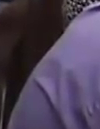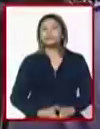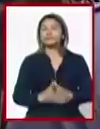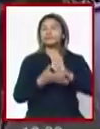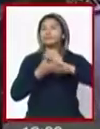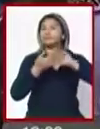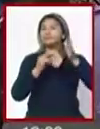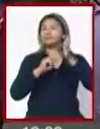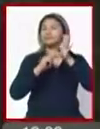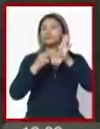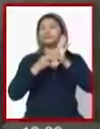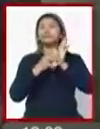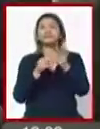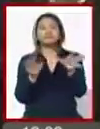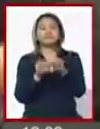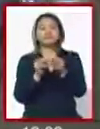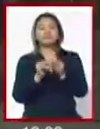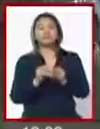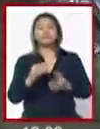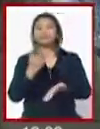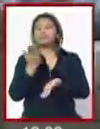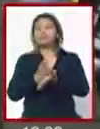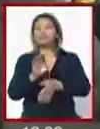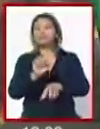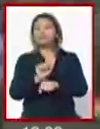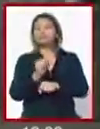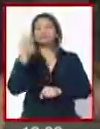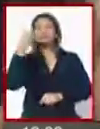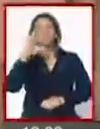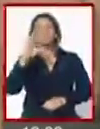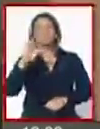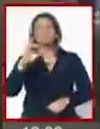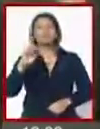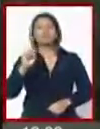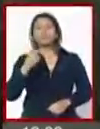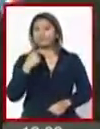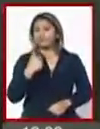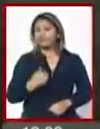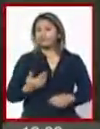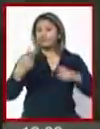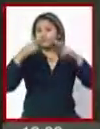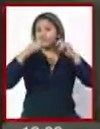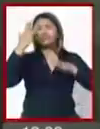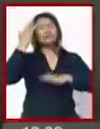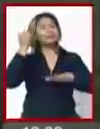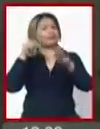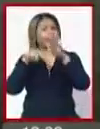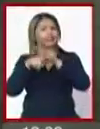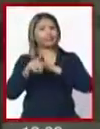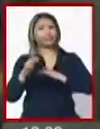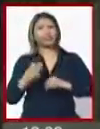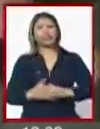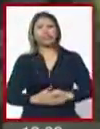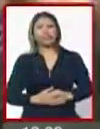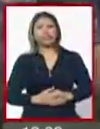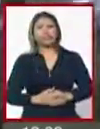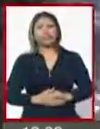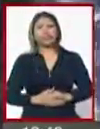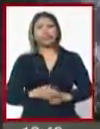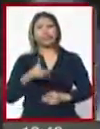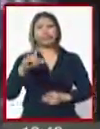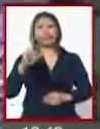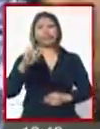Y las imágenes que vemos corresponden a la audiencia de cesación a la detención para Cristian Aliendre Lafuente, investigado por asesinato. A